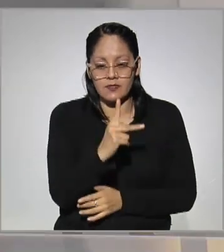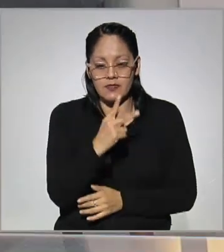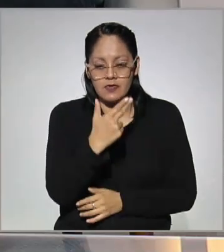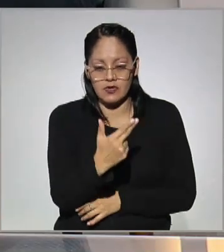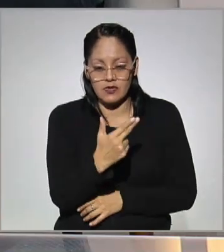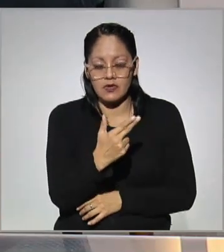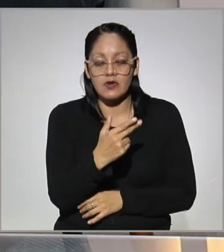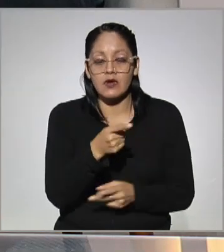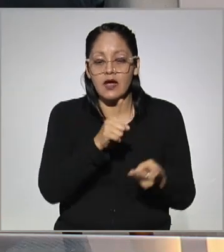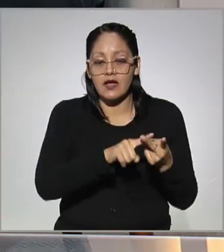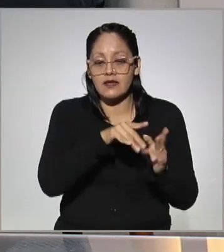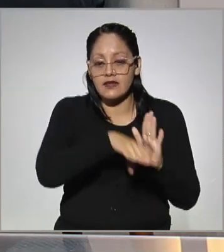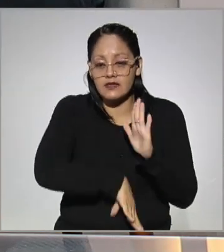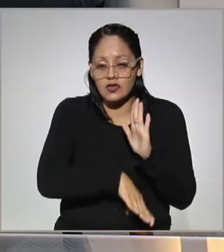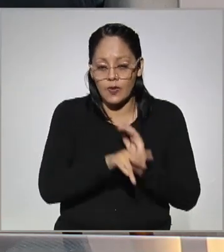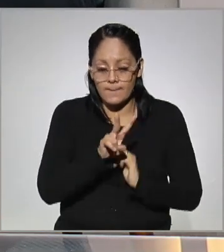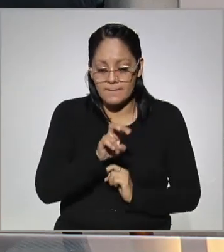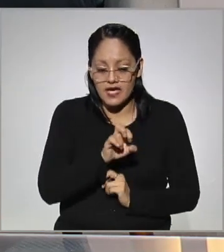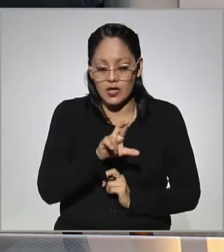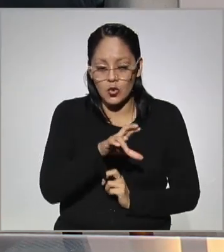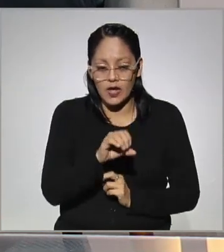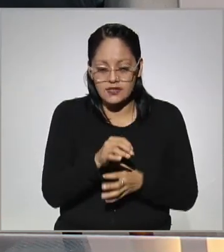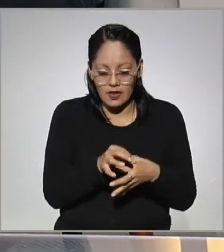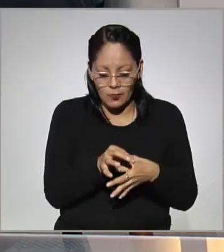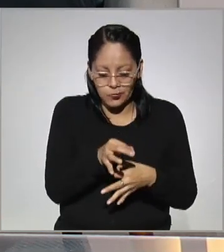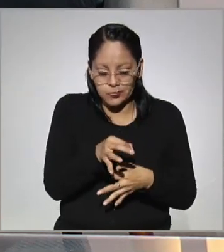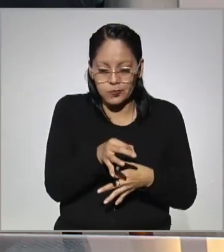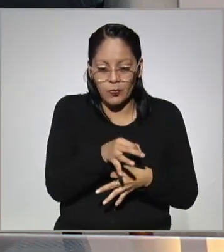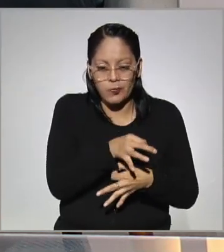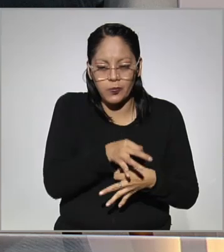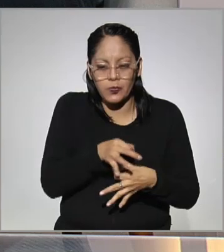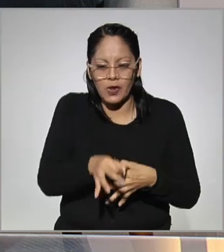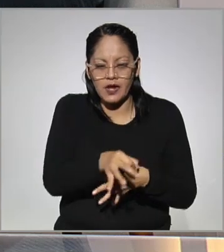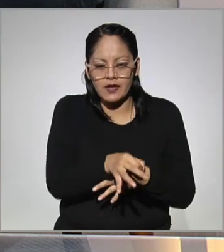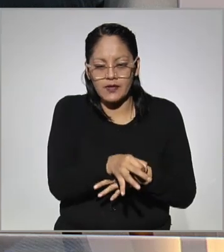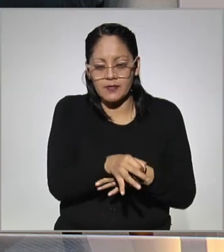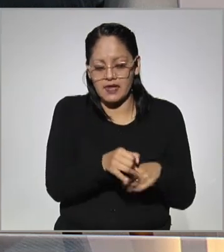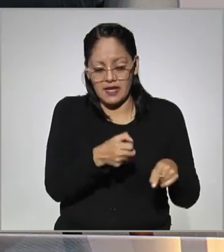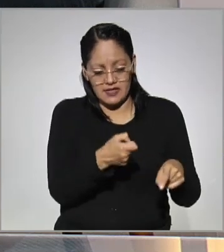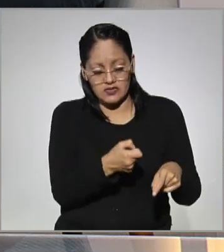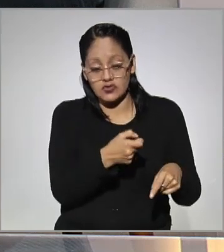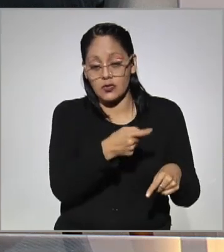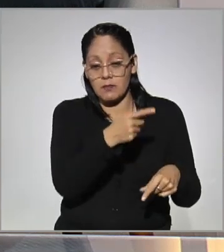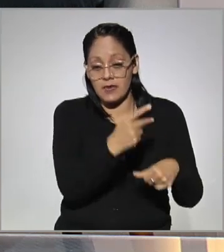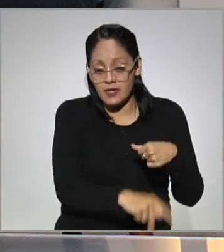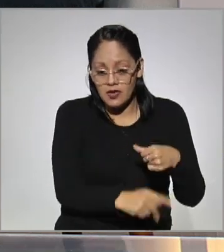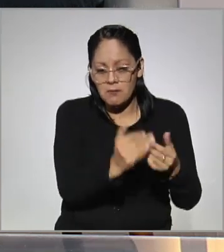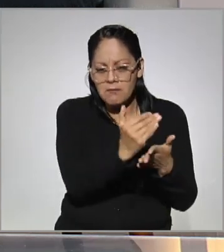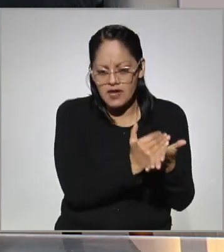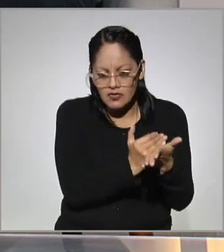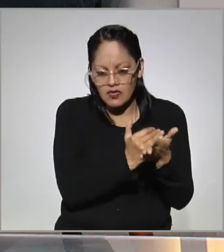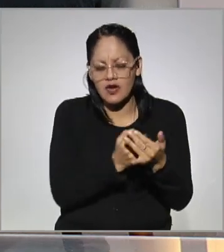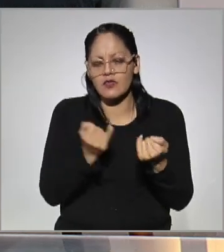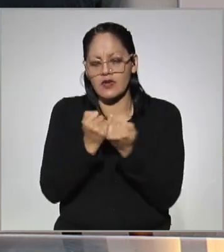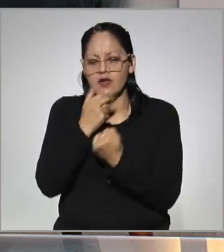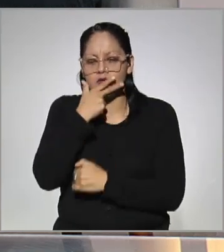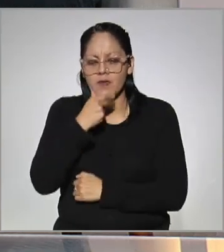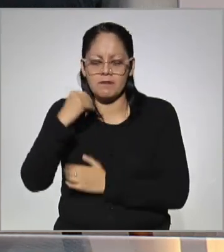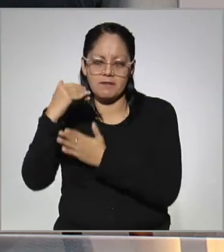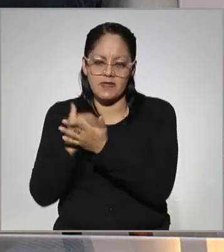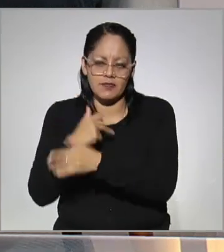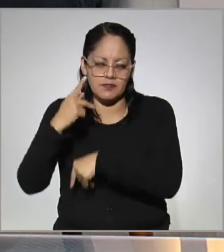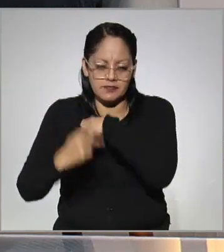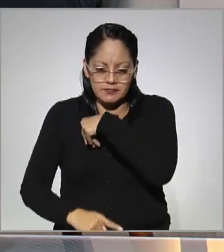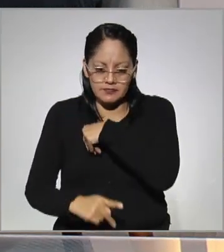verrugas anogenitales, esto traería una disminución también en el riesgo de varones. pero no es al